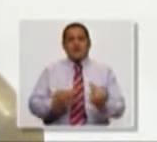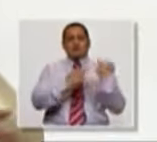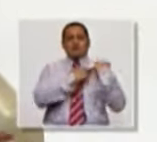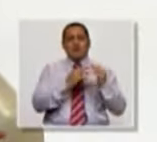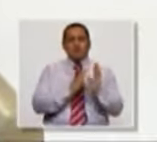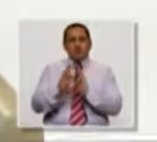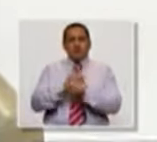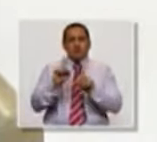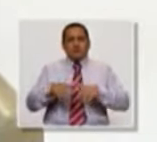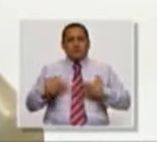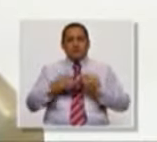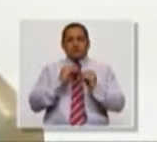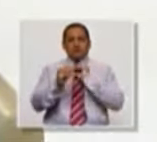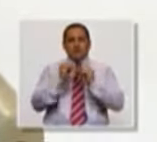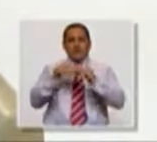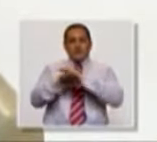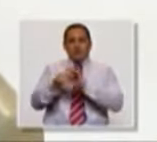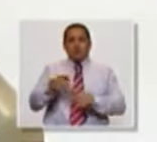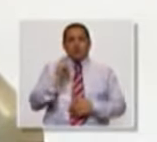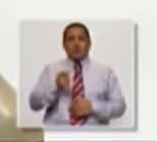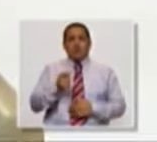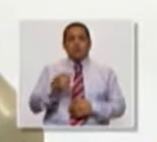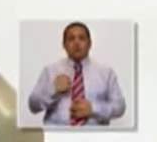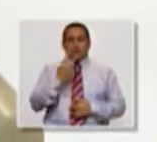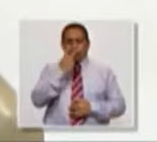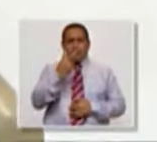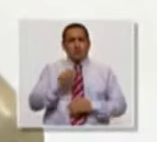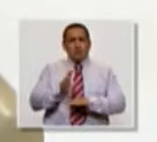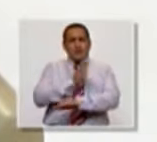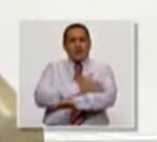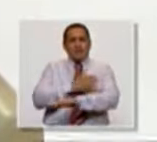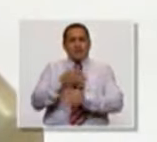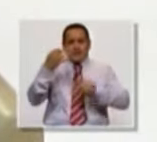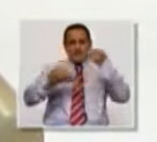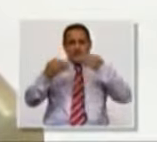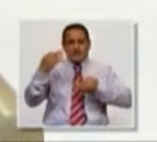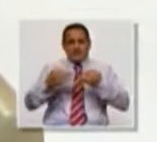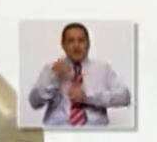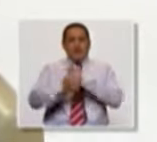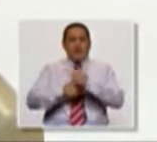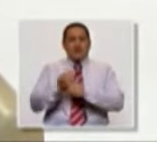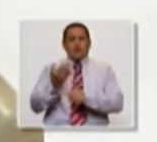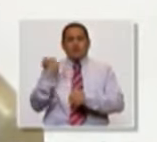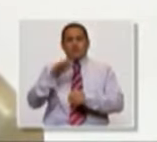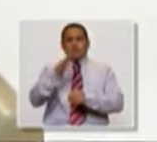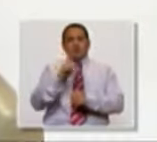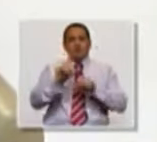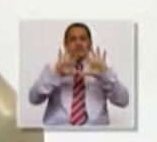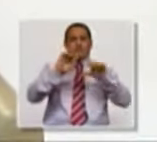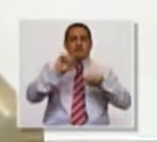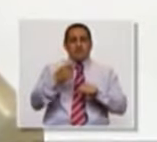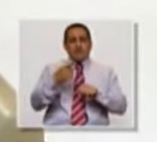sea inmanejable de un tribunal. Entiendo, yo he estado viendo las estadísticas de los últimos años y un promedio de